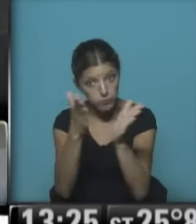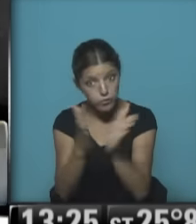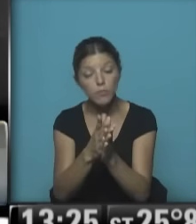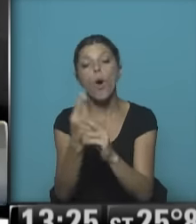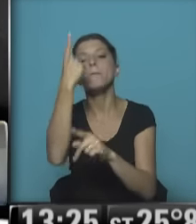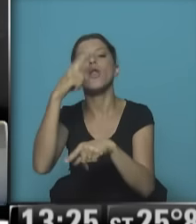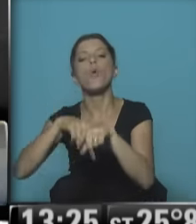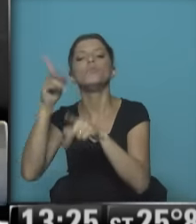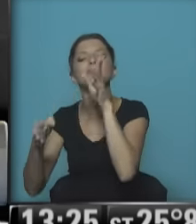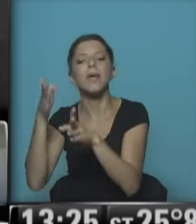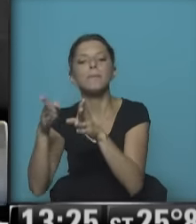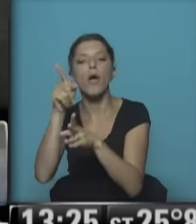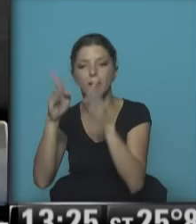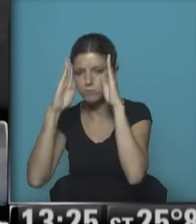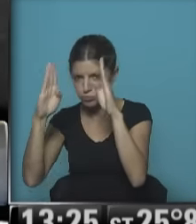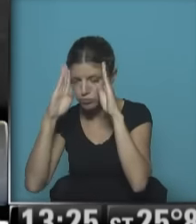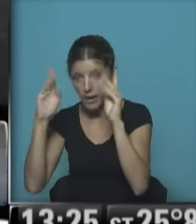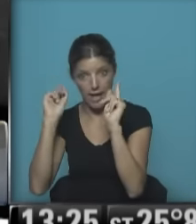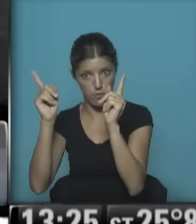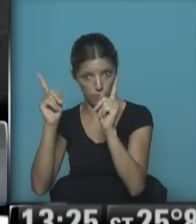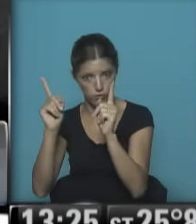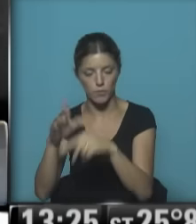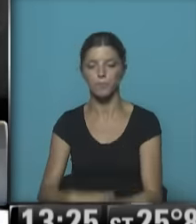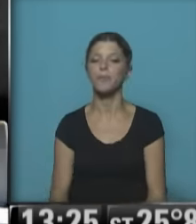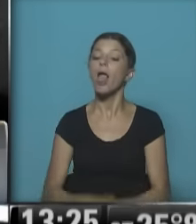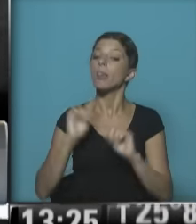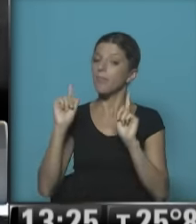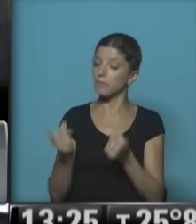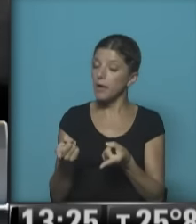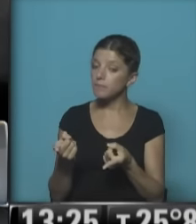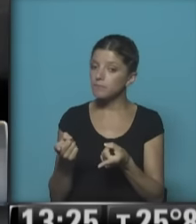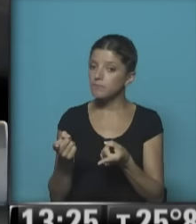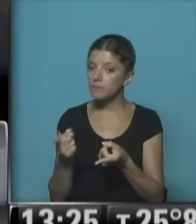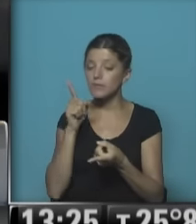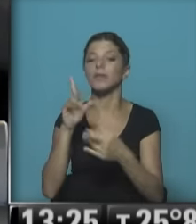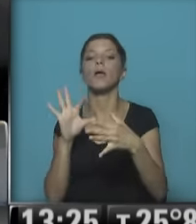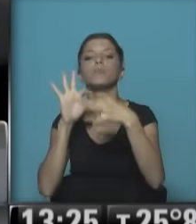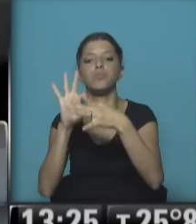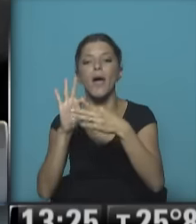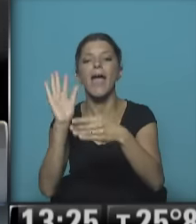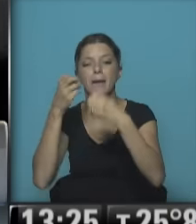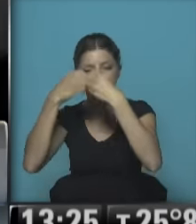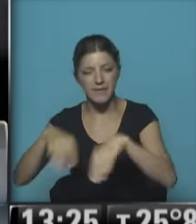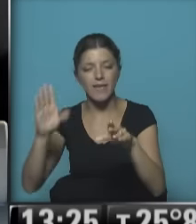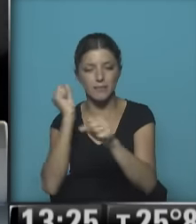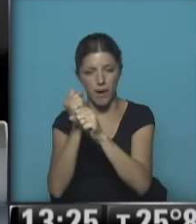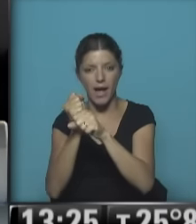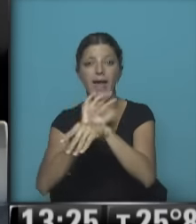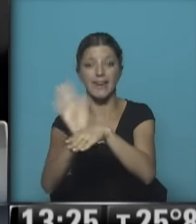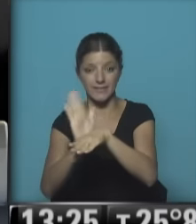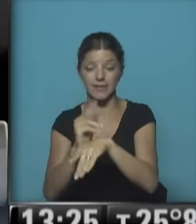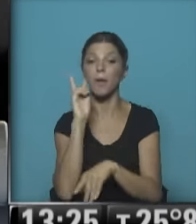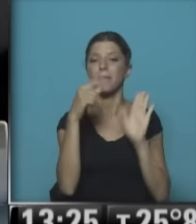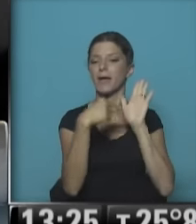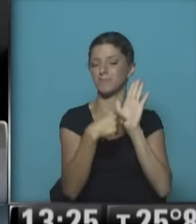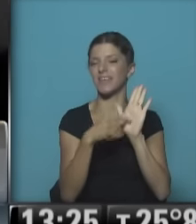excepto en un breve periodo en el que se dedica a la actividad académica. También incursiona en el cine. ¿Quién es nuestro personaje de hoy? Allí está la